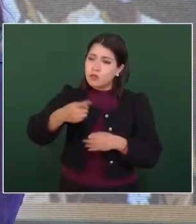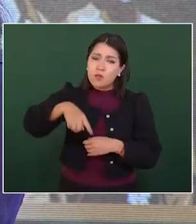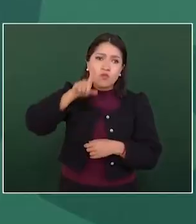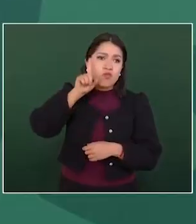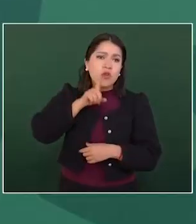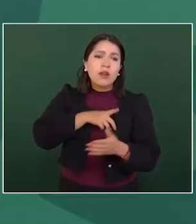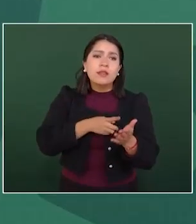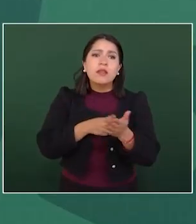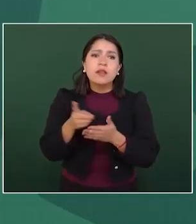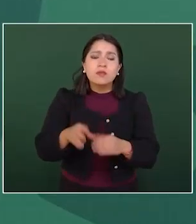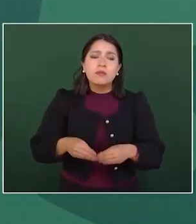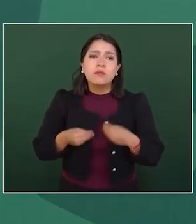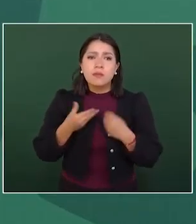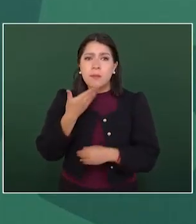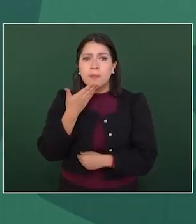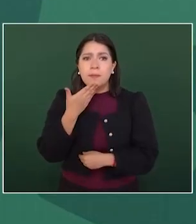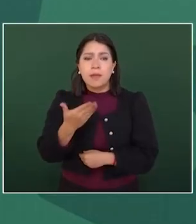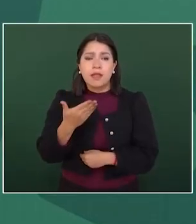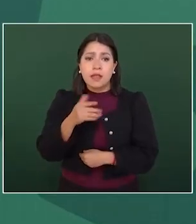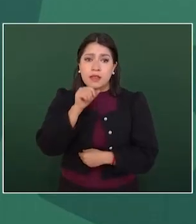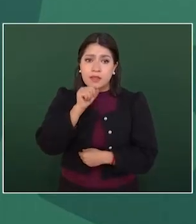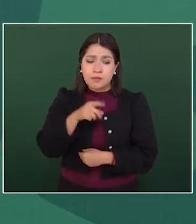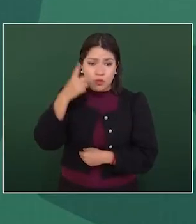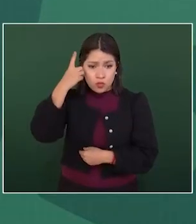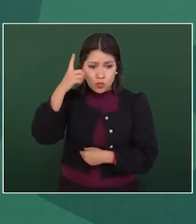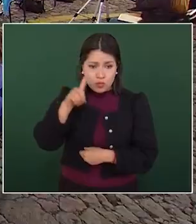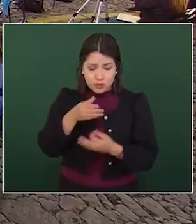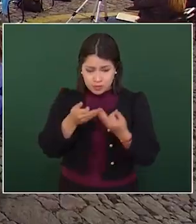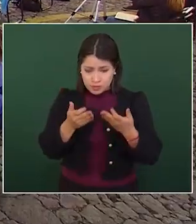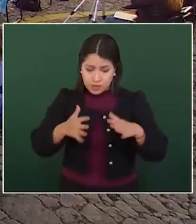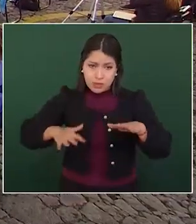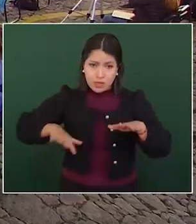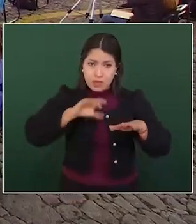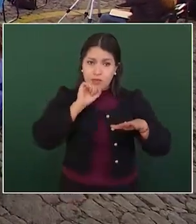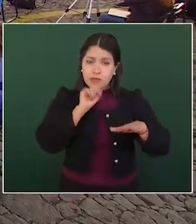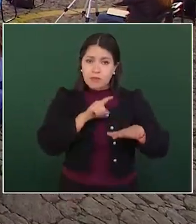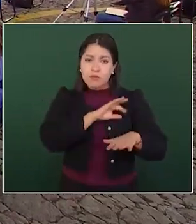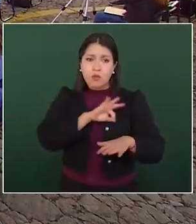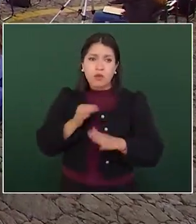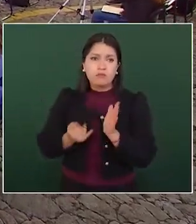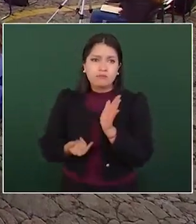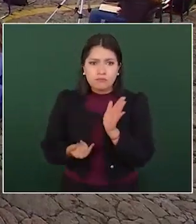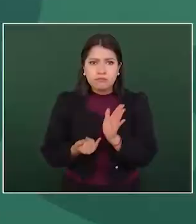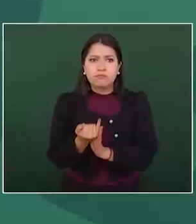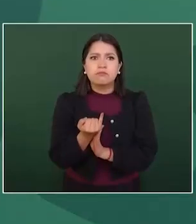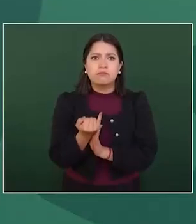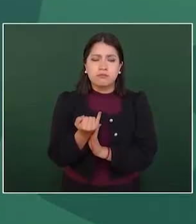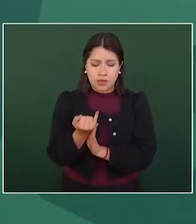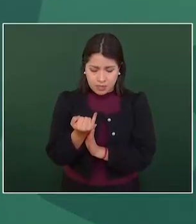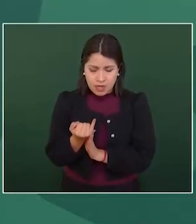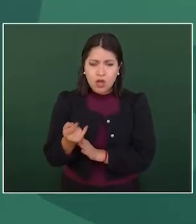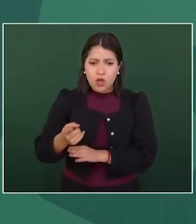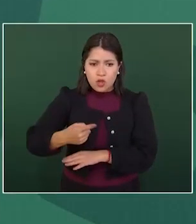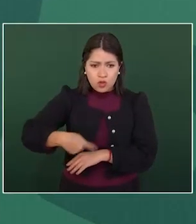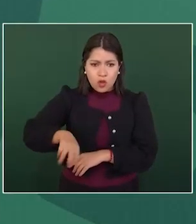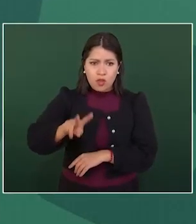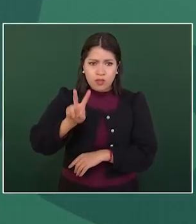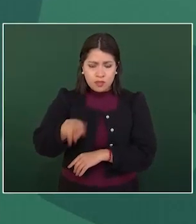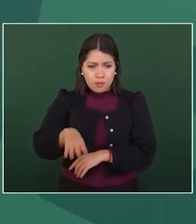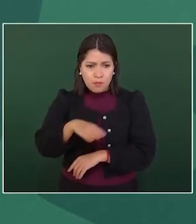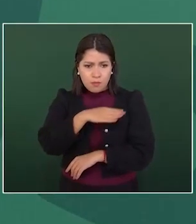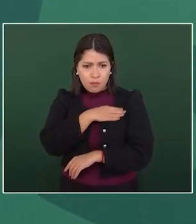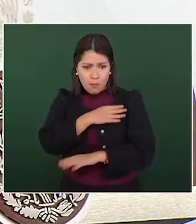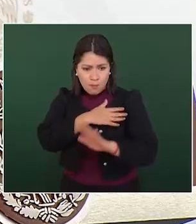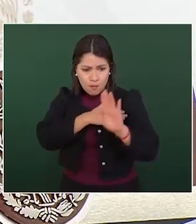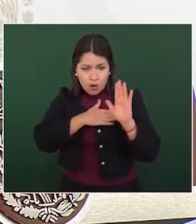nuestros territorios, de ser dueñas de la tierra y de ser parte de la toma de decisiones. Somos leales, comprometidas